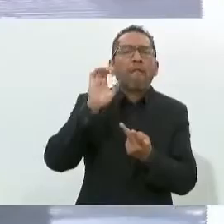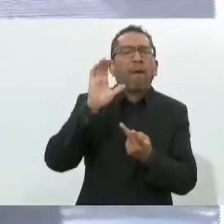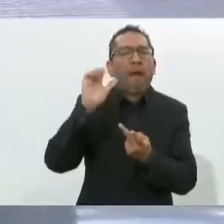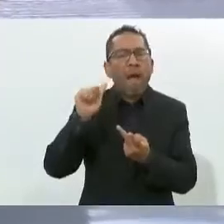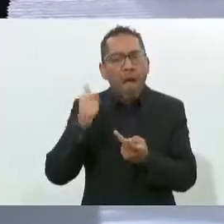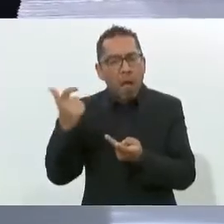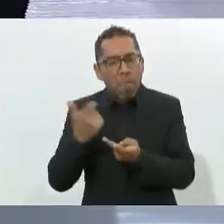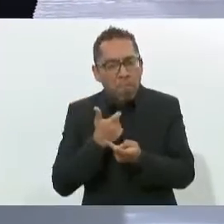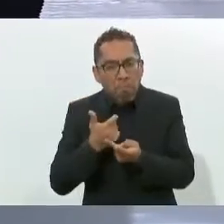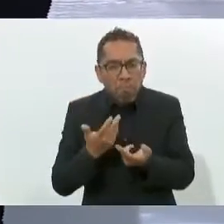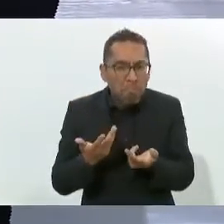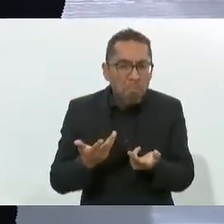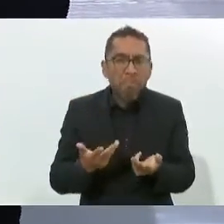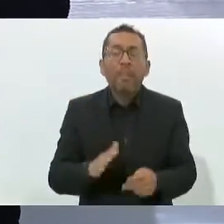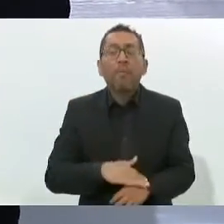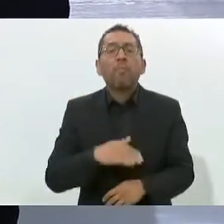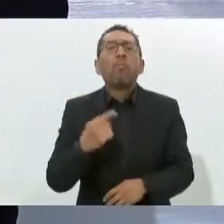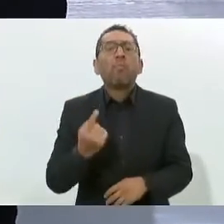porque